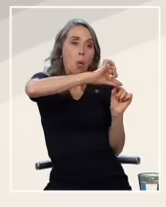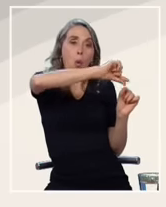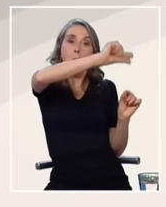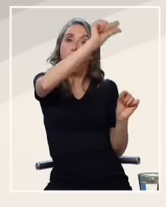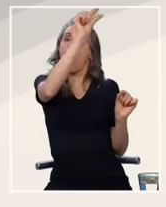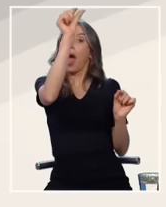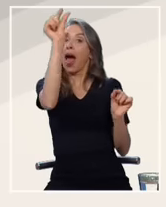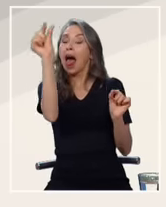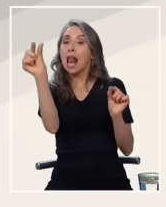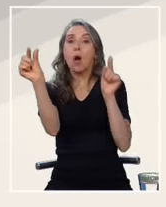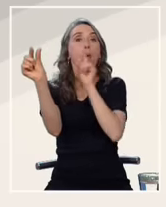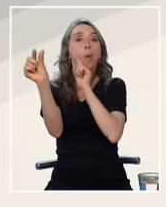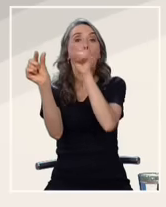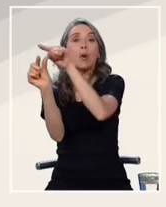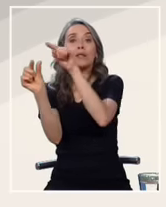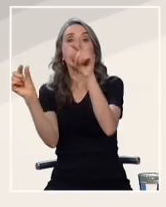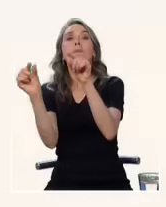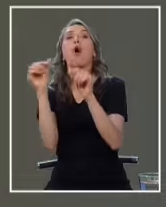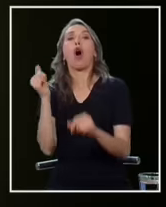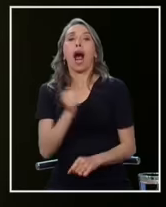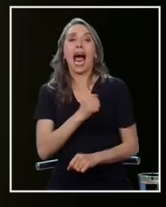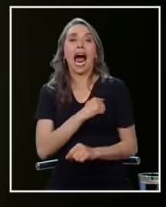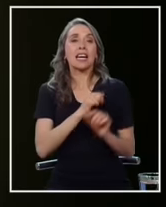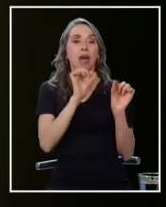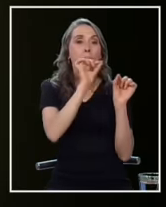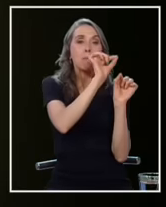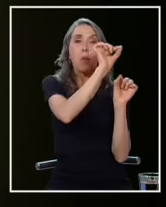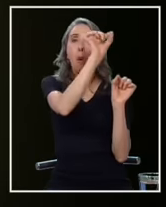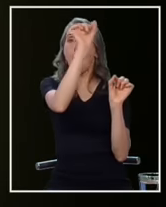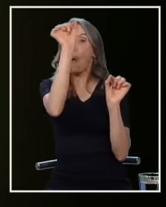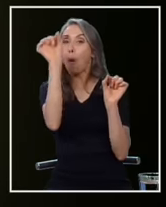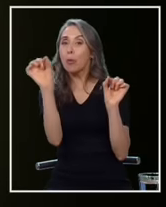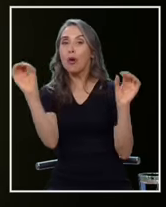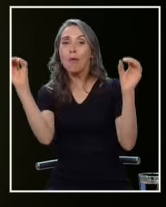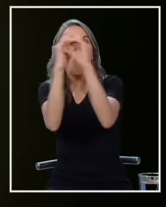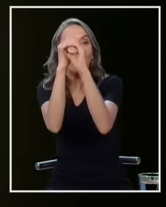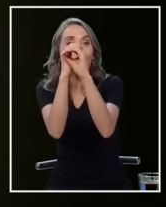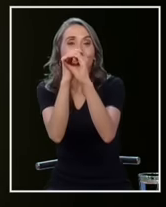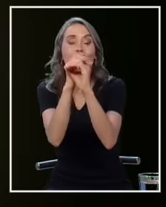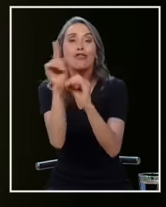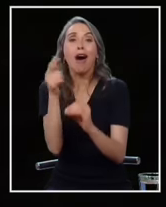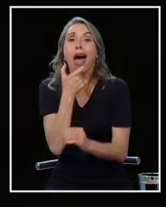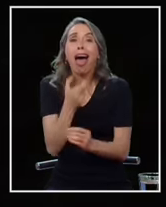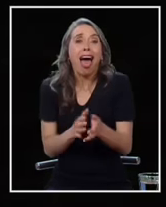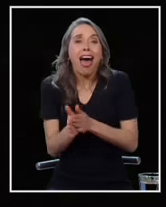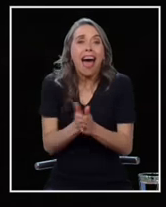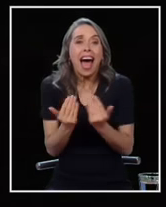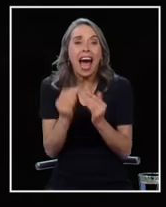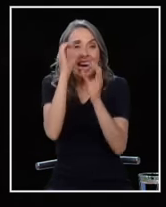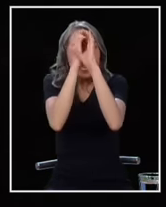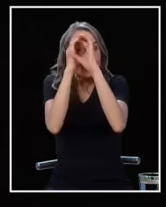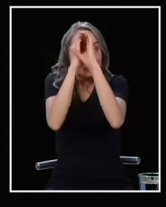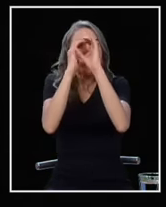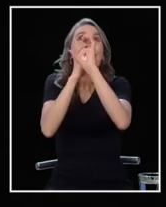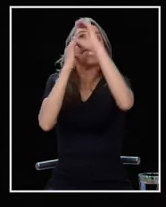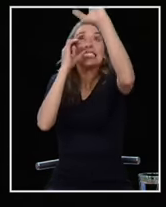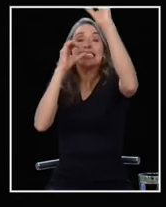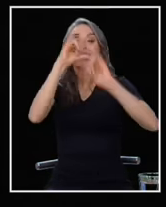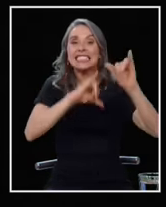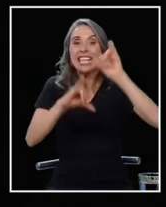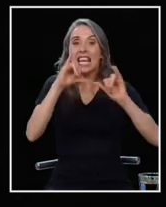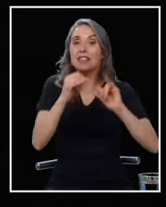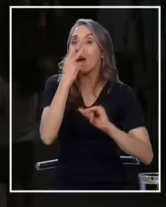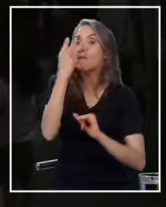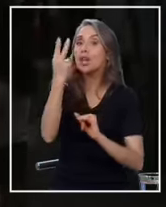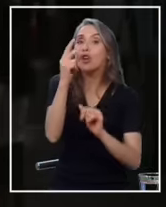y finalmente arribó a Canadá. Un evento que no solo ha generado gran expectación en la comunidad científica, sino que